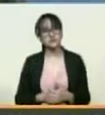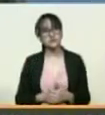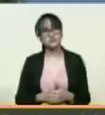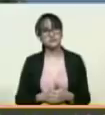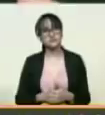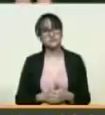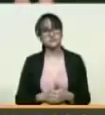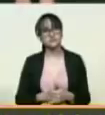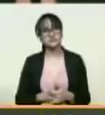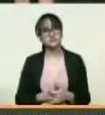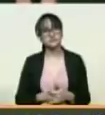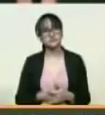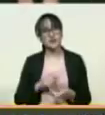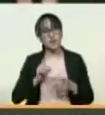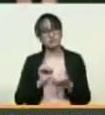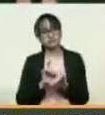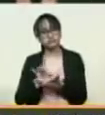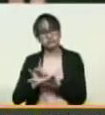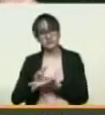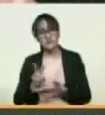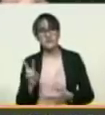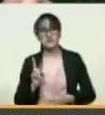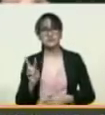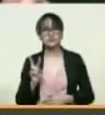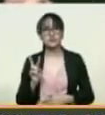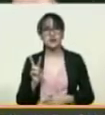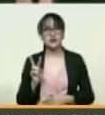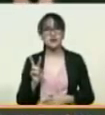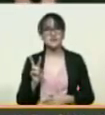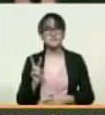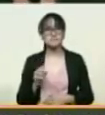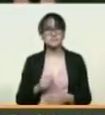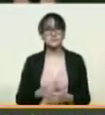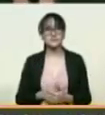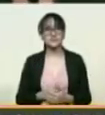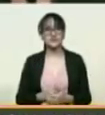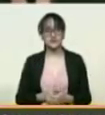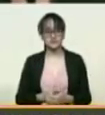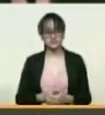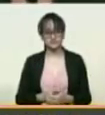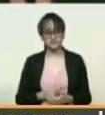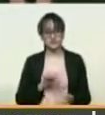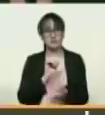han sido evacuados de Venezuela debido al arresto de estos dos